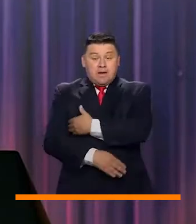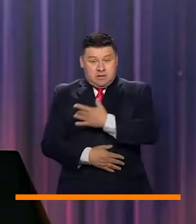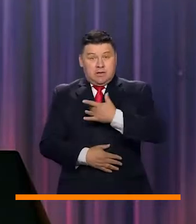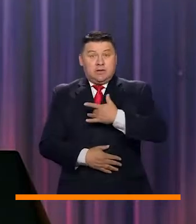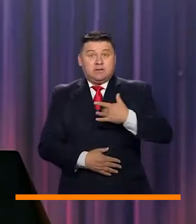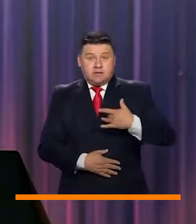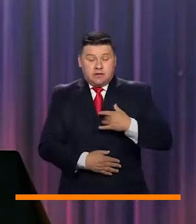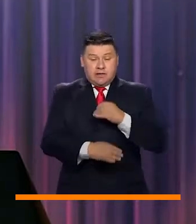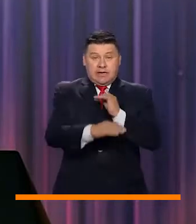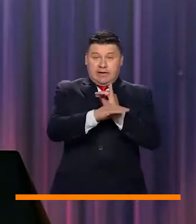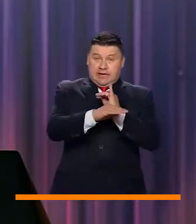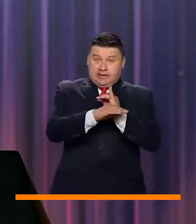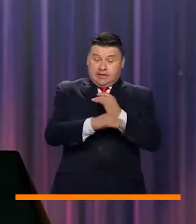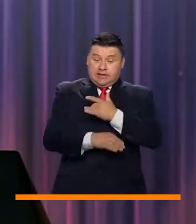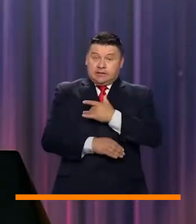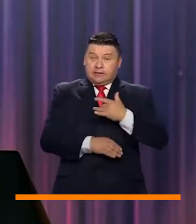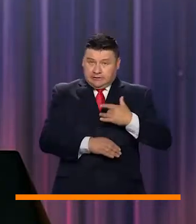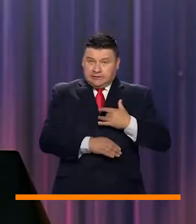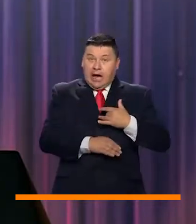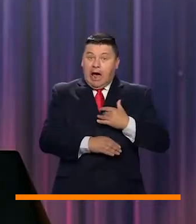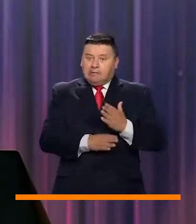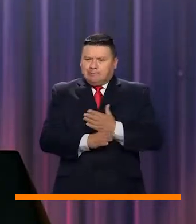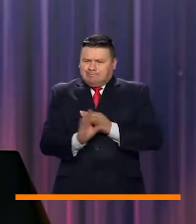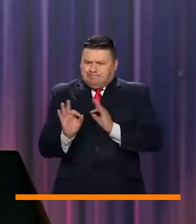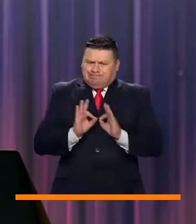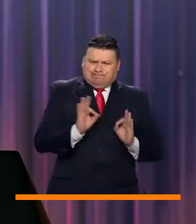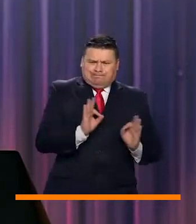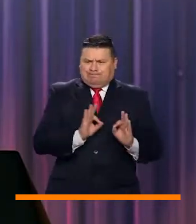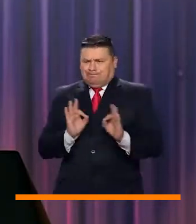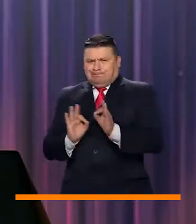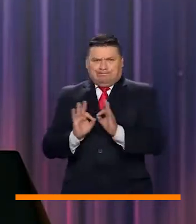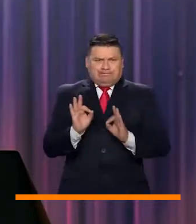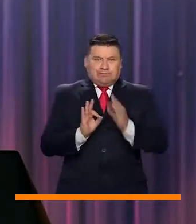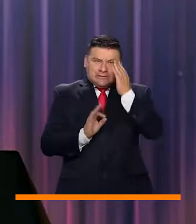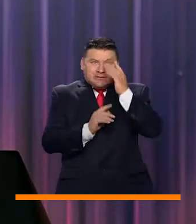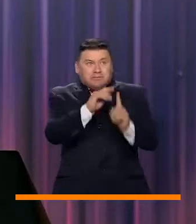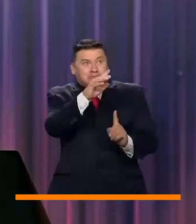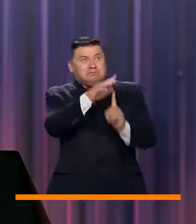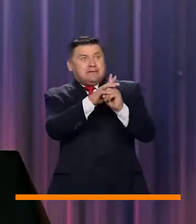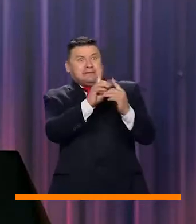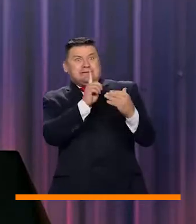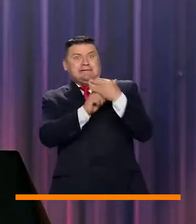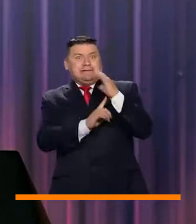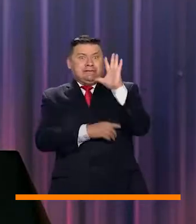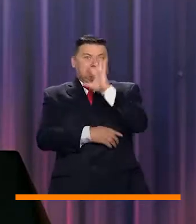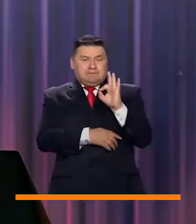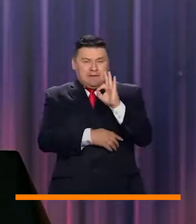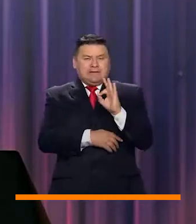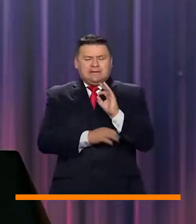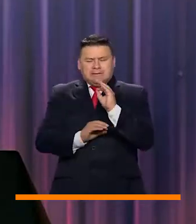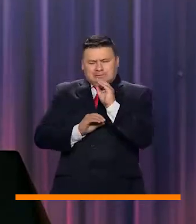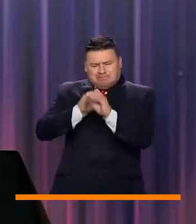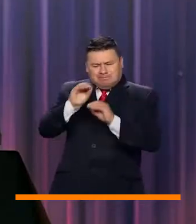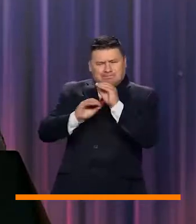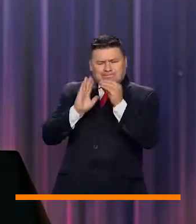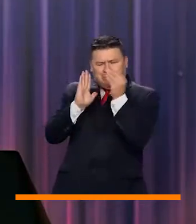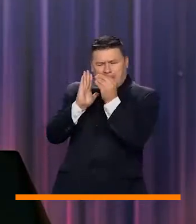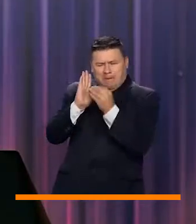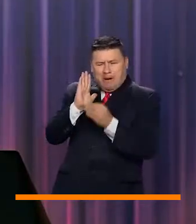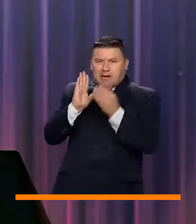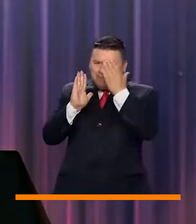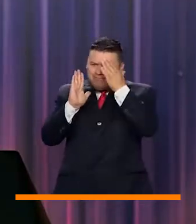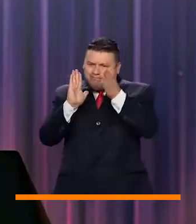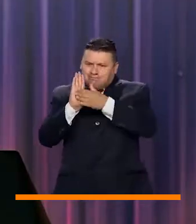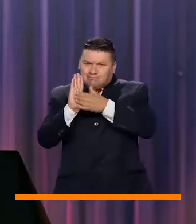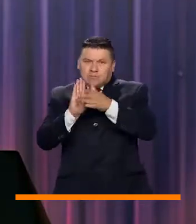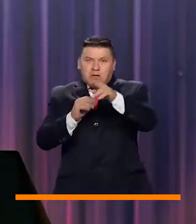Ministerio de Salud y el Instituto Nacional de Salud se han venido preparando desde el inicio de la epidemia, lo cual incluyó la elaboración de todos los